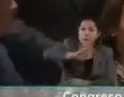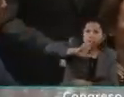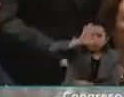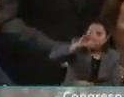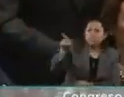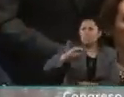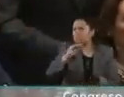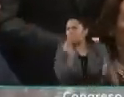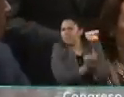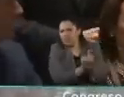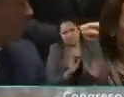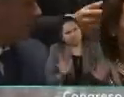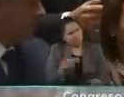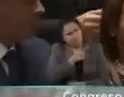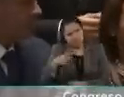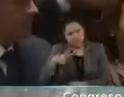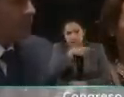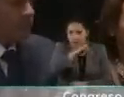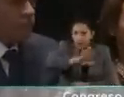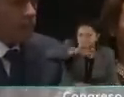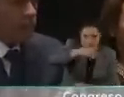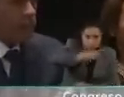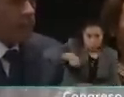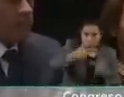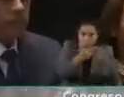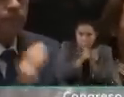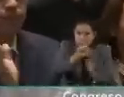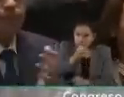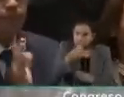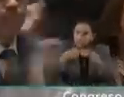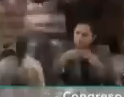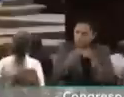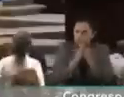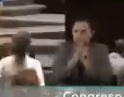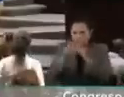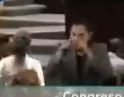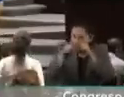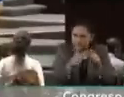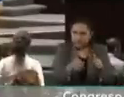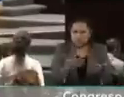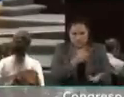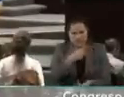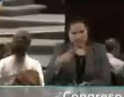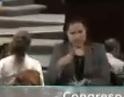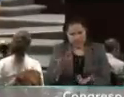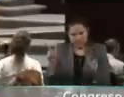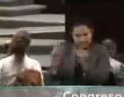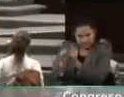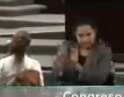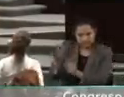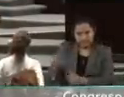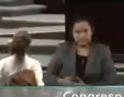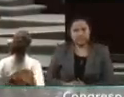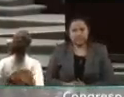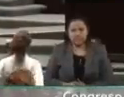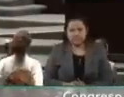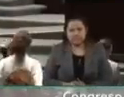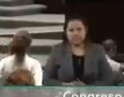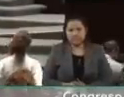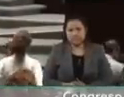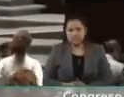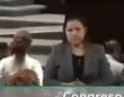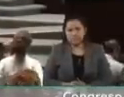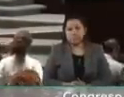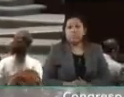a ningún legislador de esta 66ª legislatura. Es cuanto, presidente. Muy bien. ¿Por qué objeto, senador José Carlos?